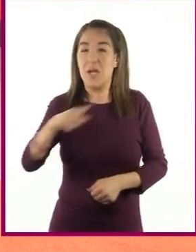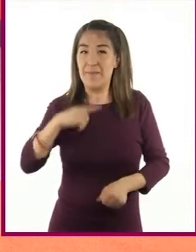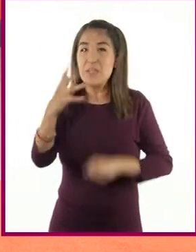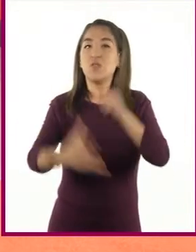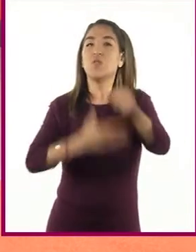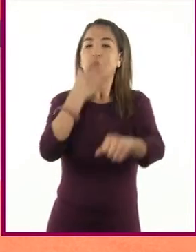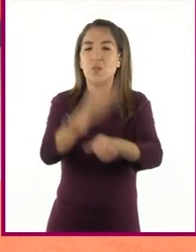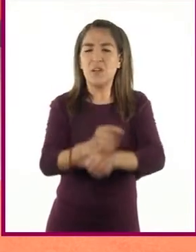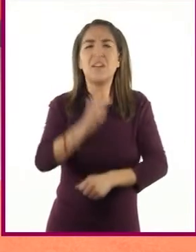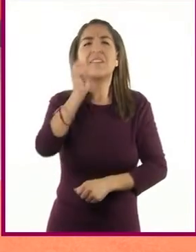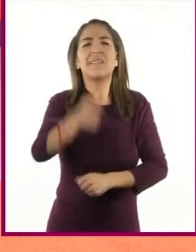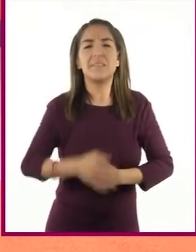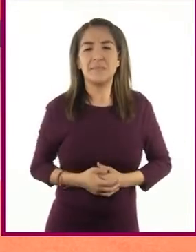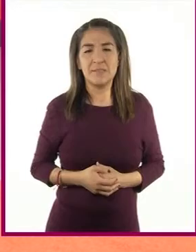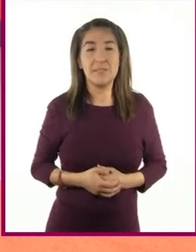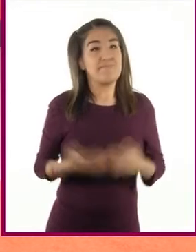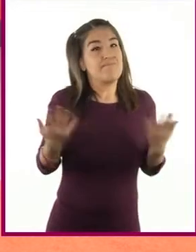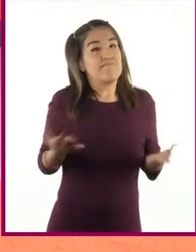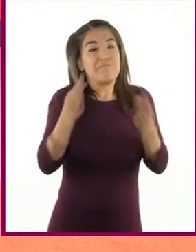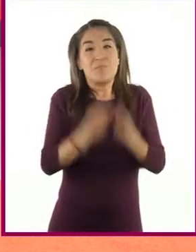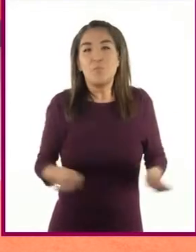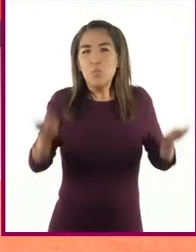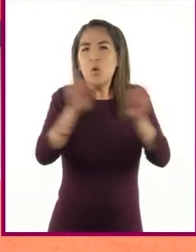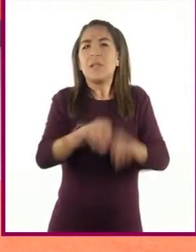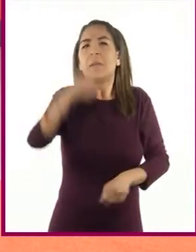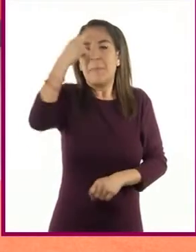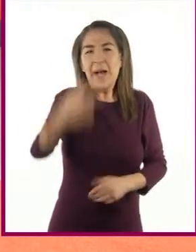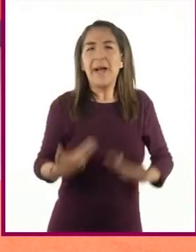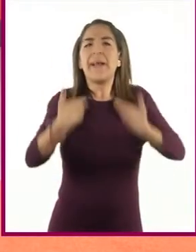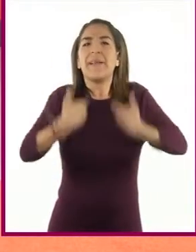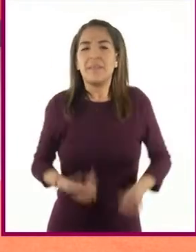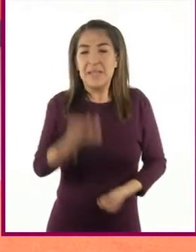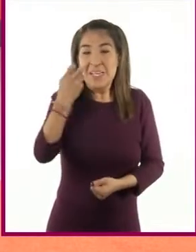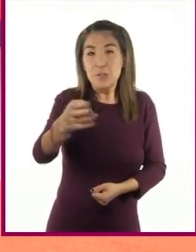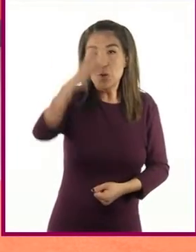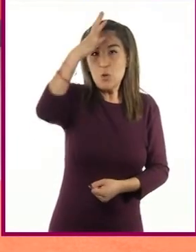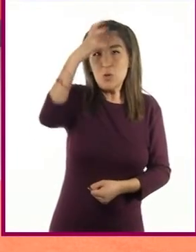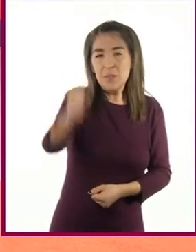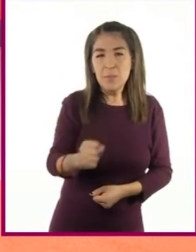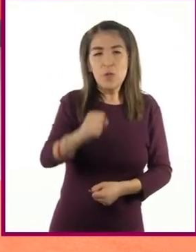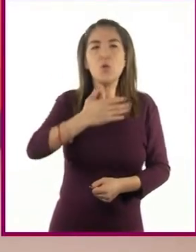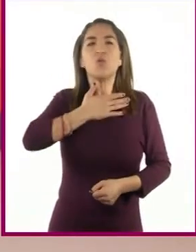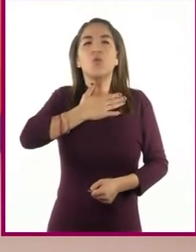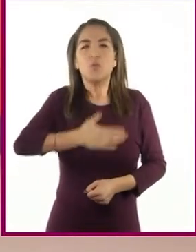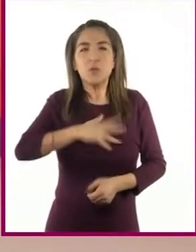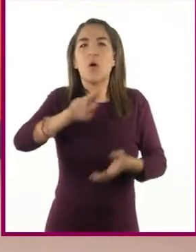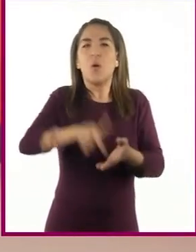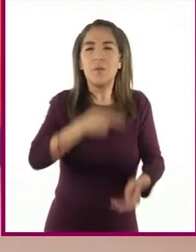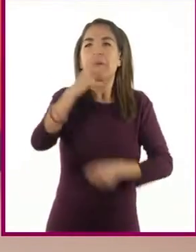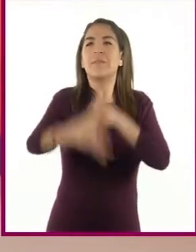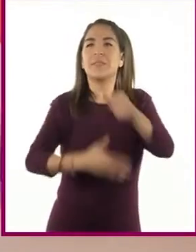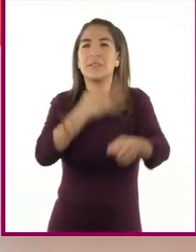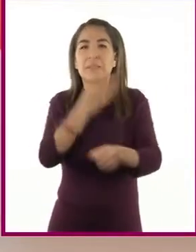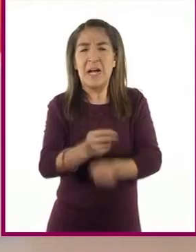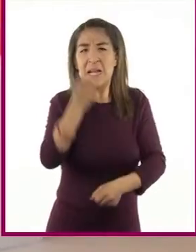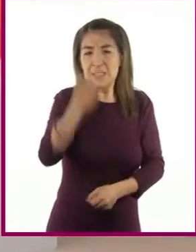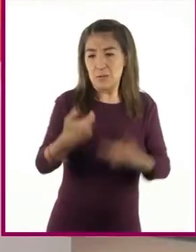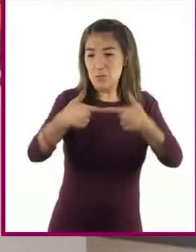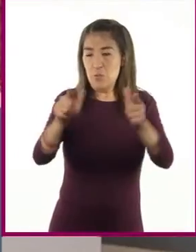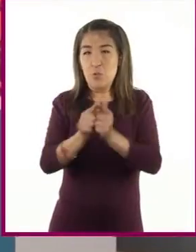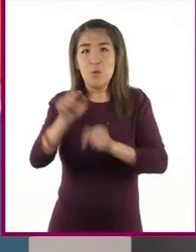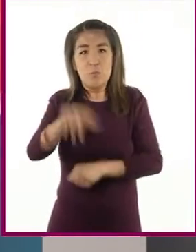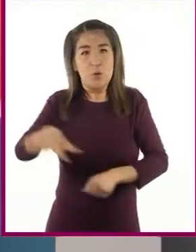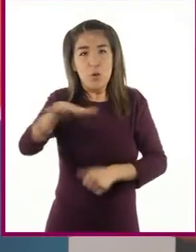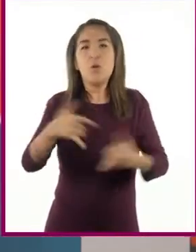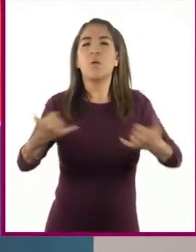son esenciales para entender el concepto de justicia restaurativa. Este grupo de jóvenes